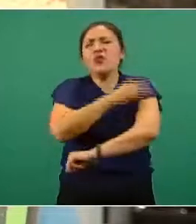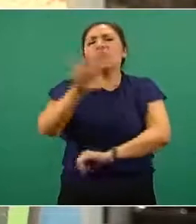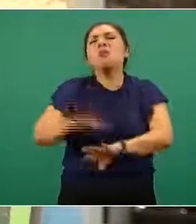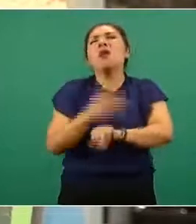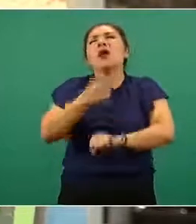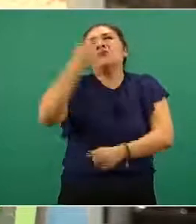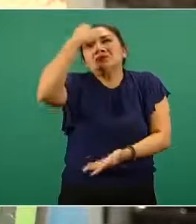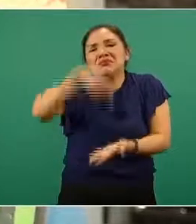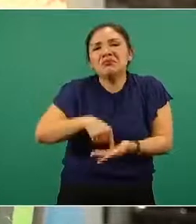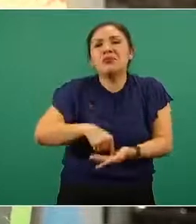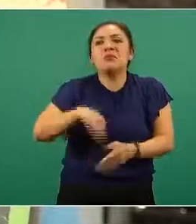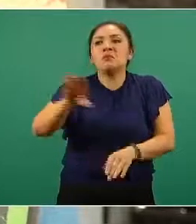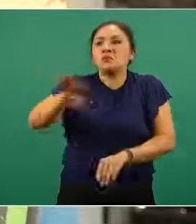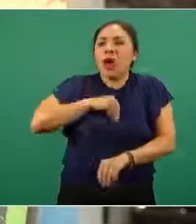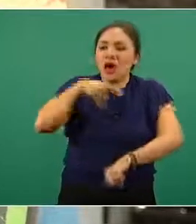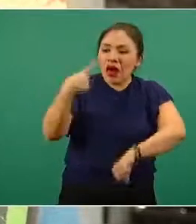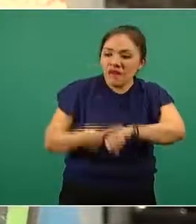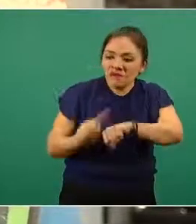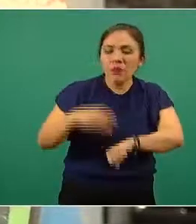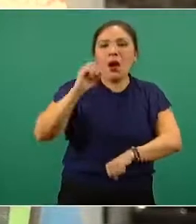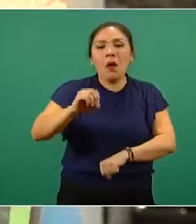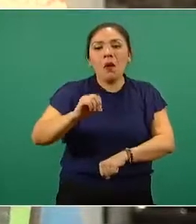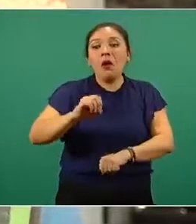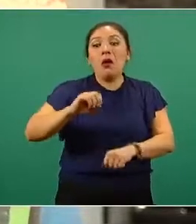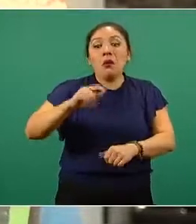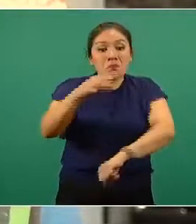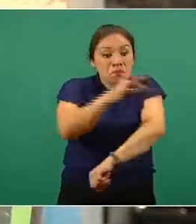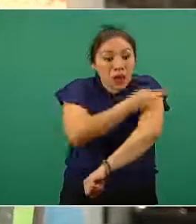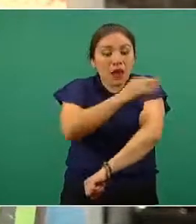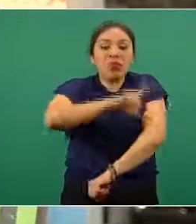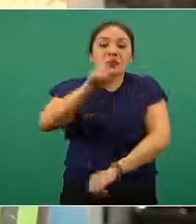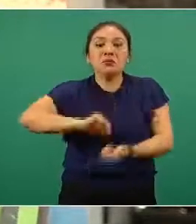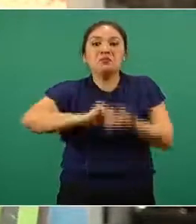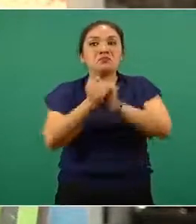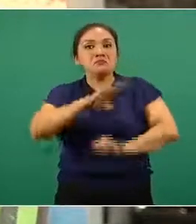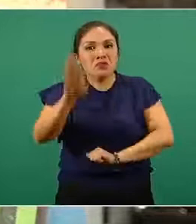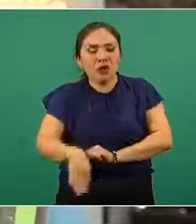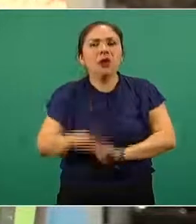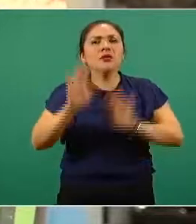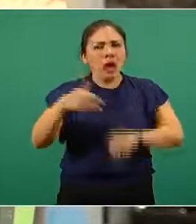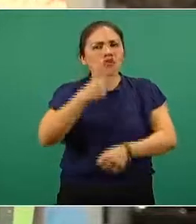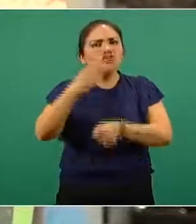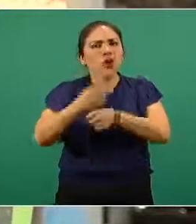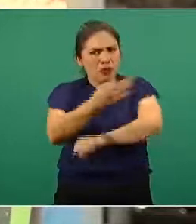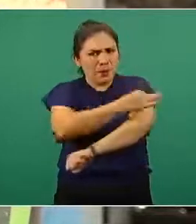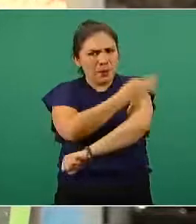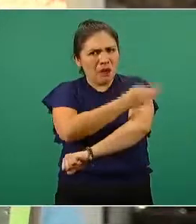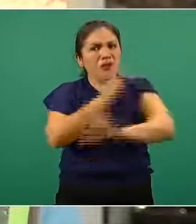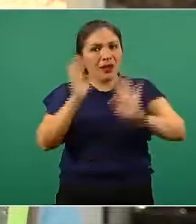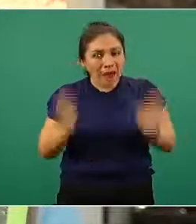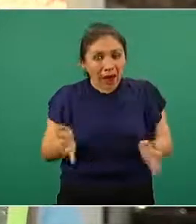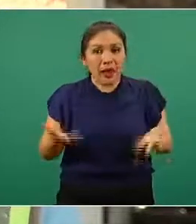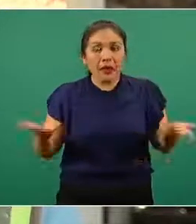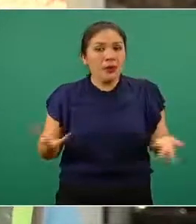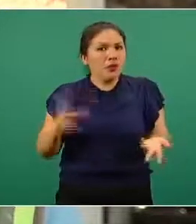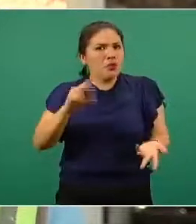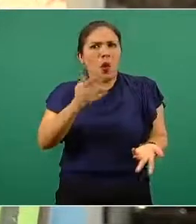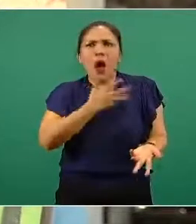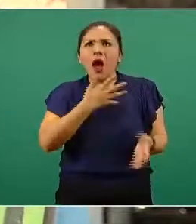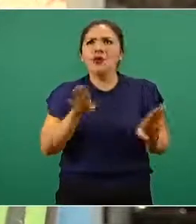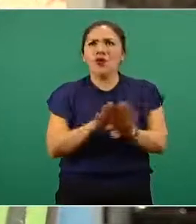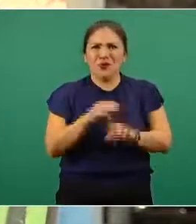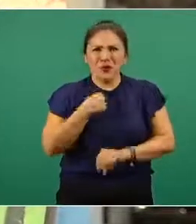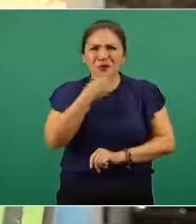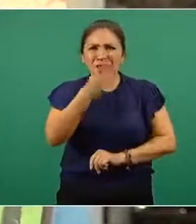que le van a pegar la enfermedad o que se van a morir. Ya recibimos también la segunda dosis y no tiene, como